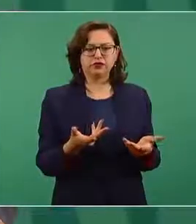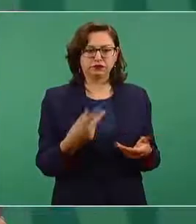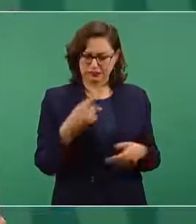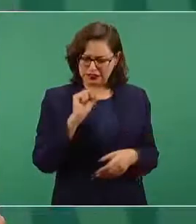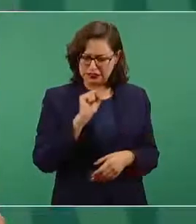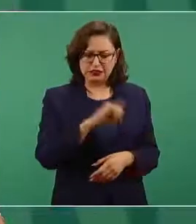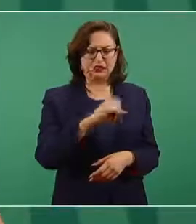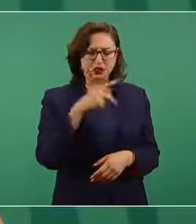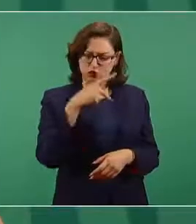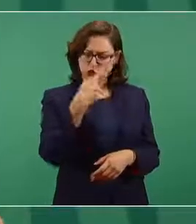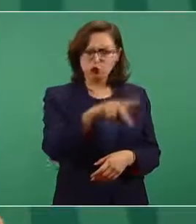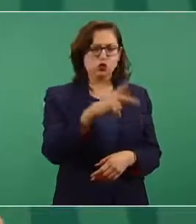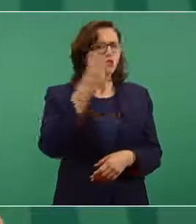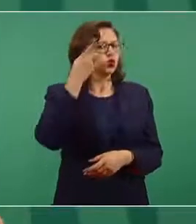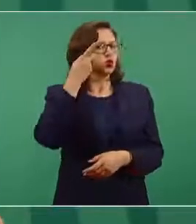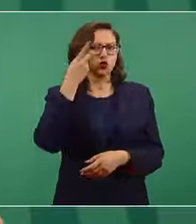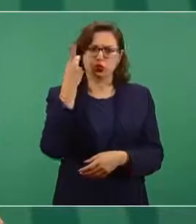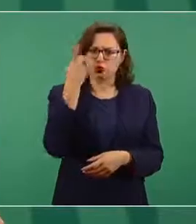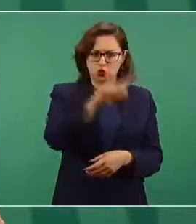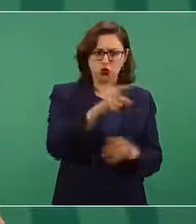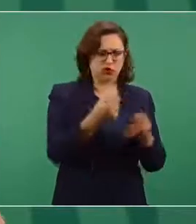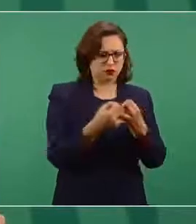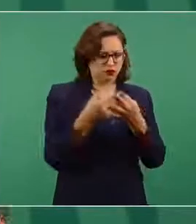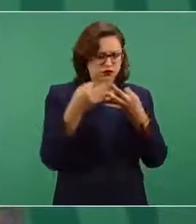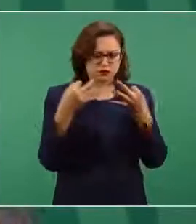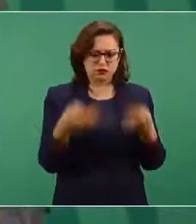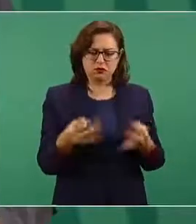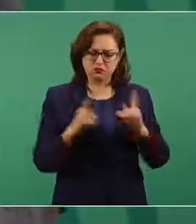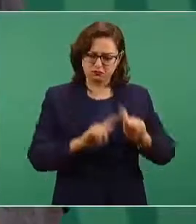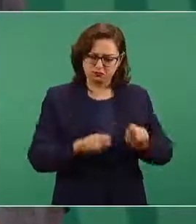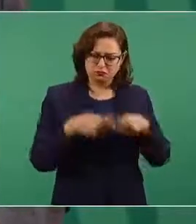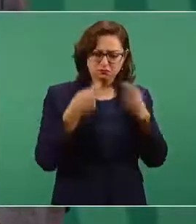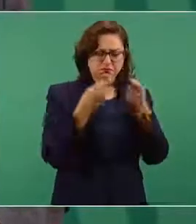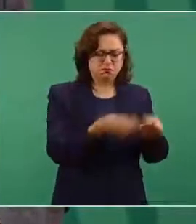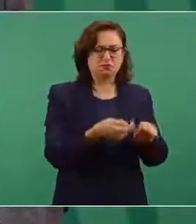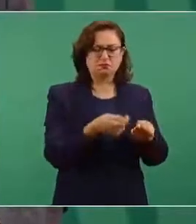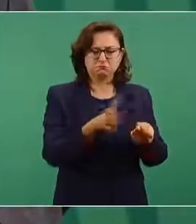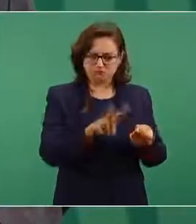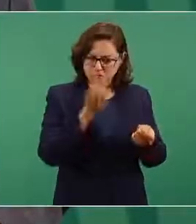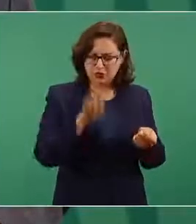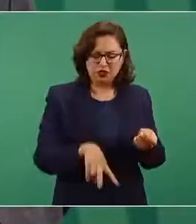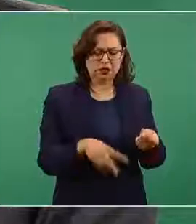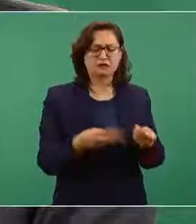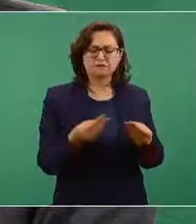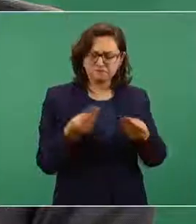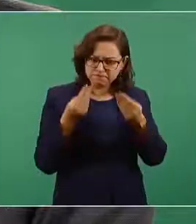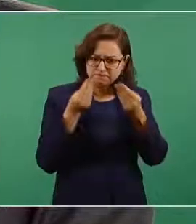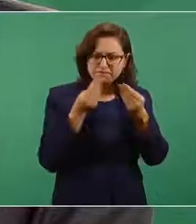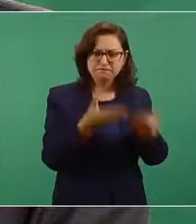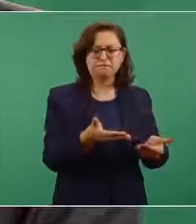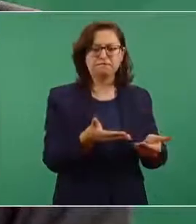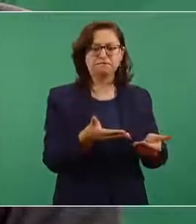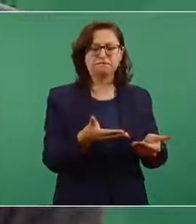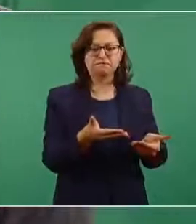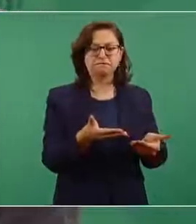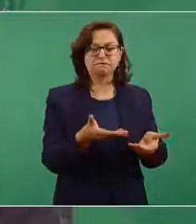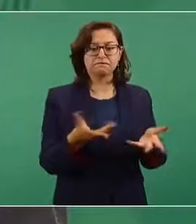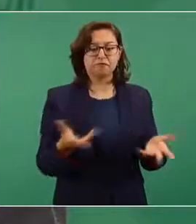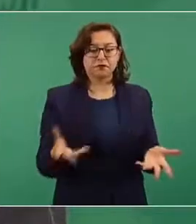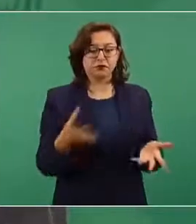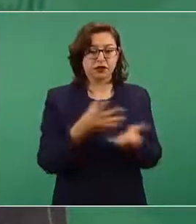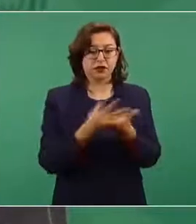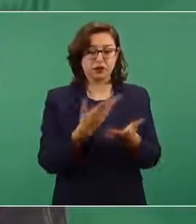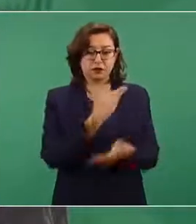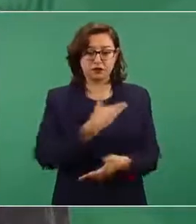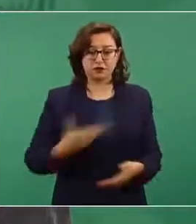confirmó el dominio y la propiedad de sus tierras mediante una